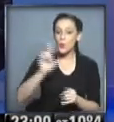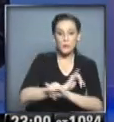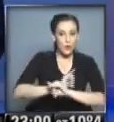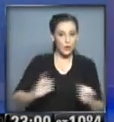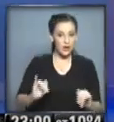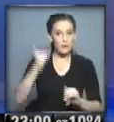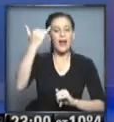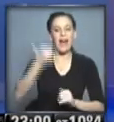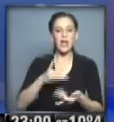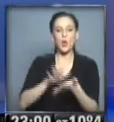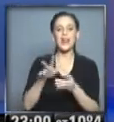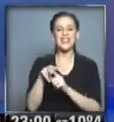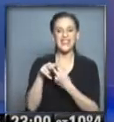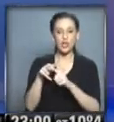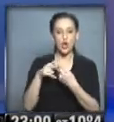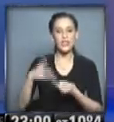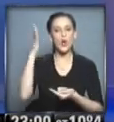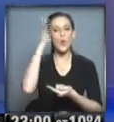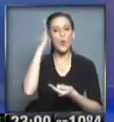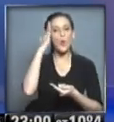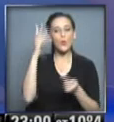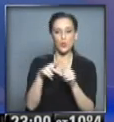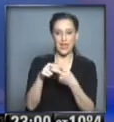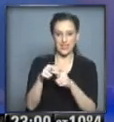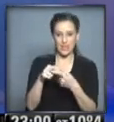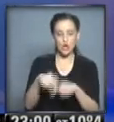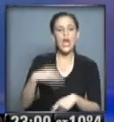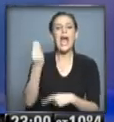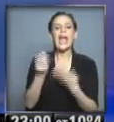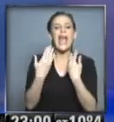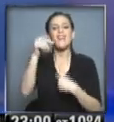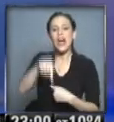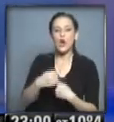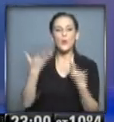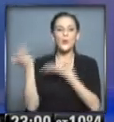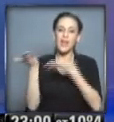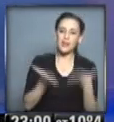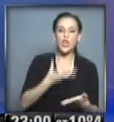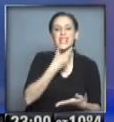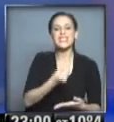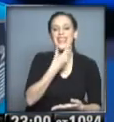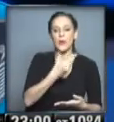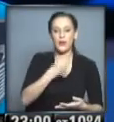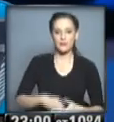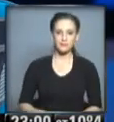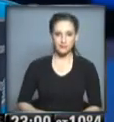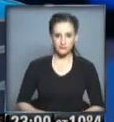columna de tecnología de cultura digital de qué vamos a hablar hoy bienvenidos este va mañana